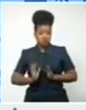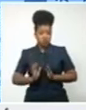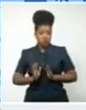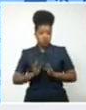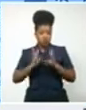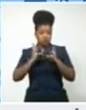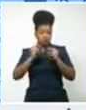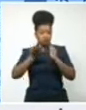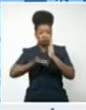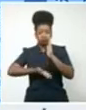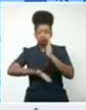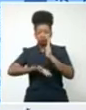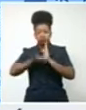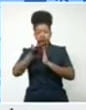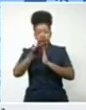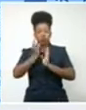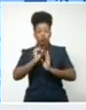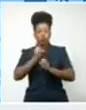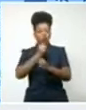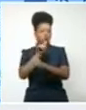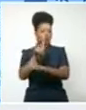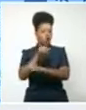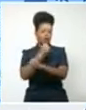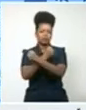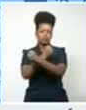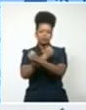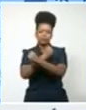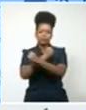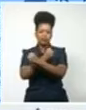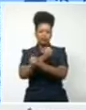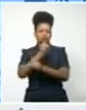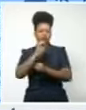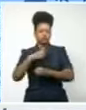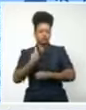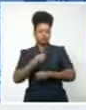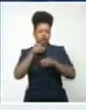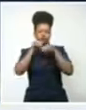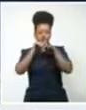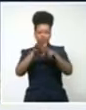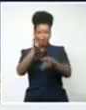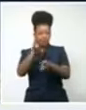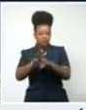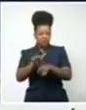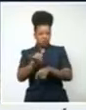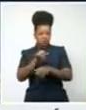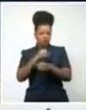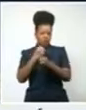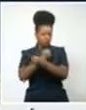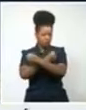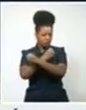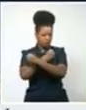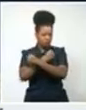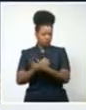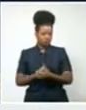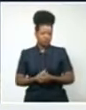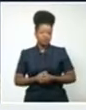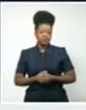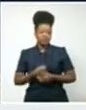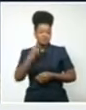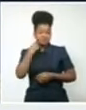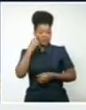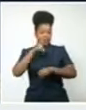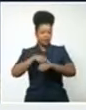elevadas? ¿Sería tan peligroso como la etapa de pandemia? Mira, la etapa de pandemia no se